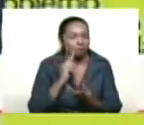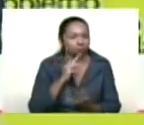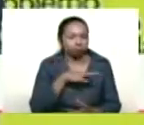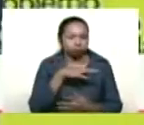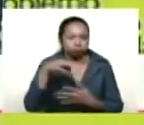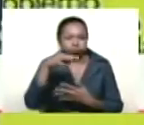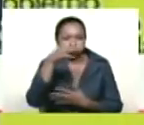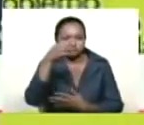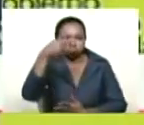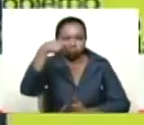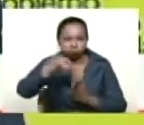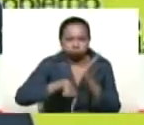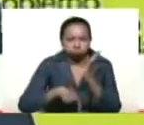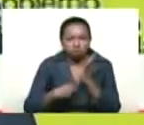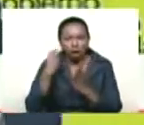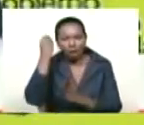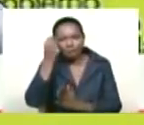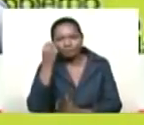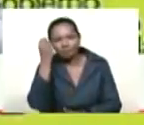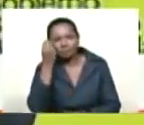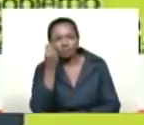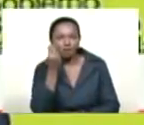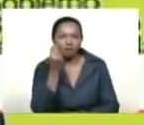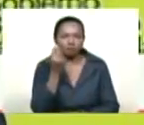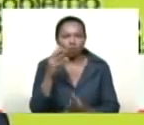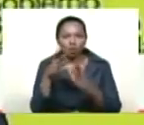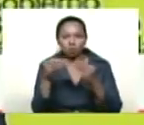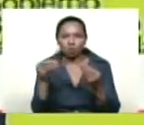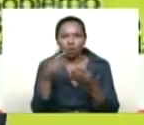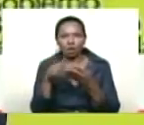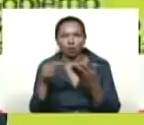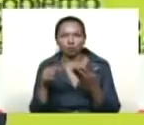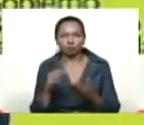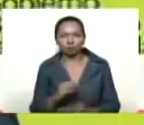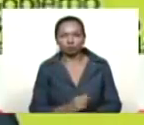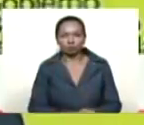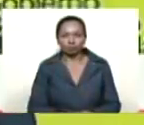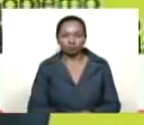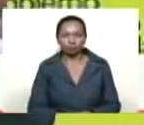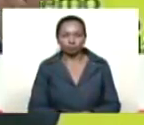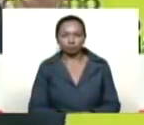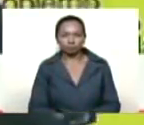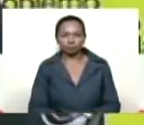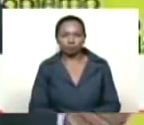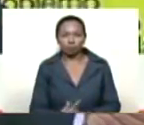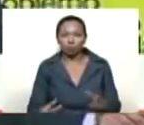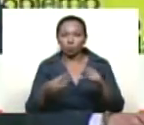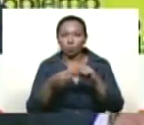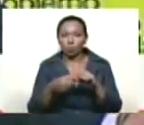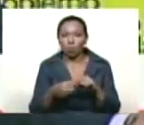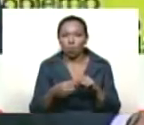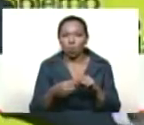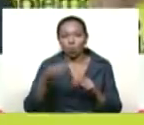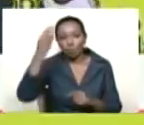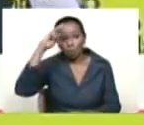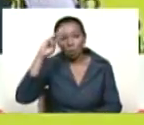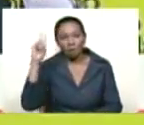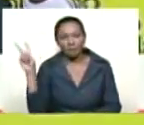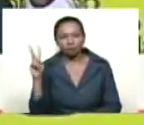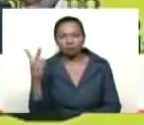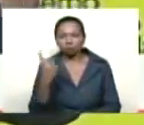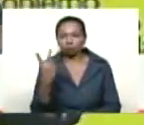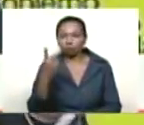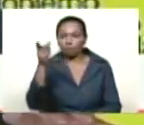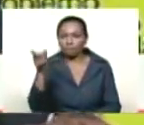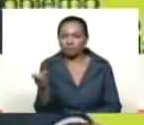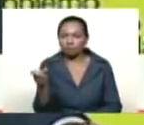espíritu, de su ser, de su pensamiento, de su obra. Así que la unión de Cuba y Venezuela viene de dos gigantes,